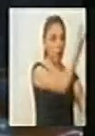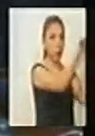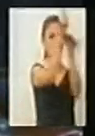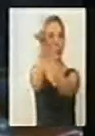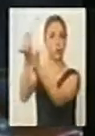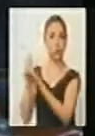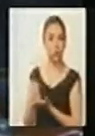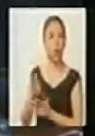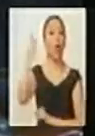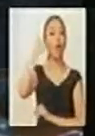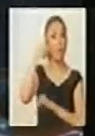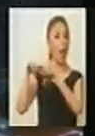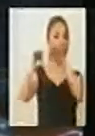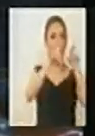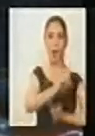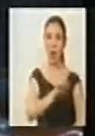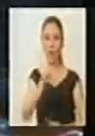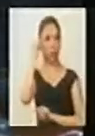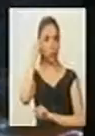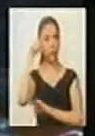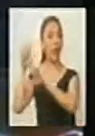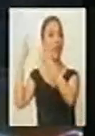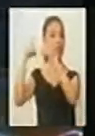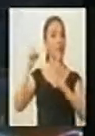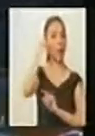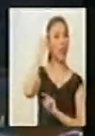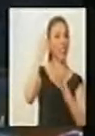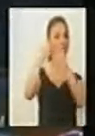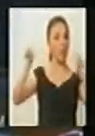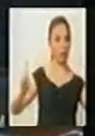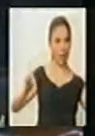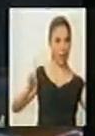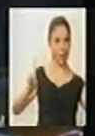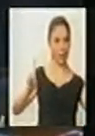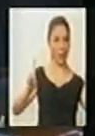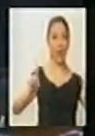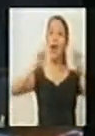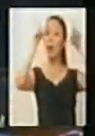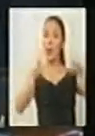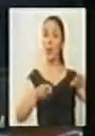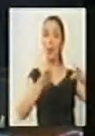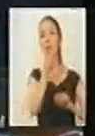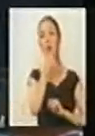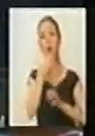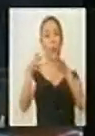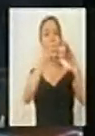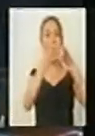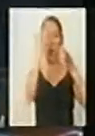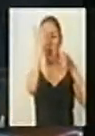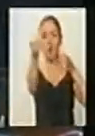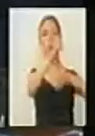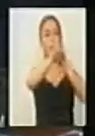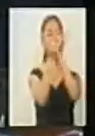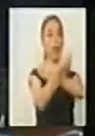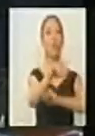política, el origen de donde proviene, y se va a hacer un interbloque del Frente Cambia Jujuy, donde están todos